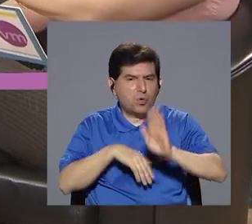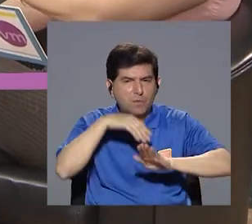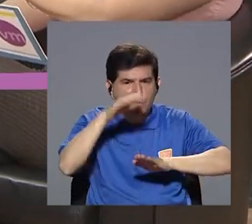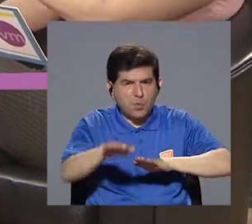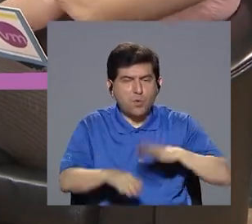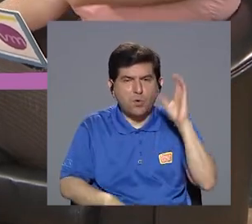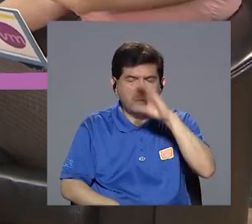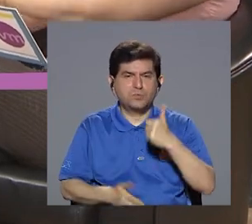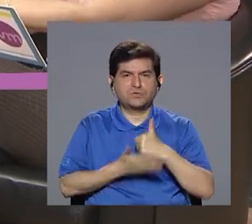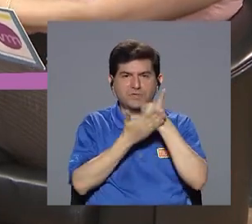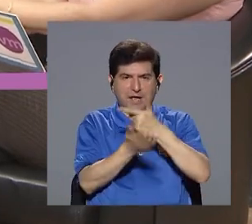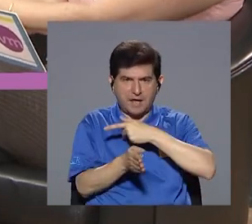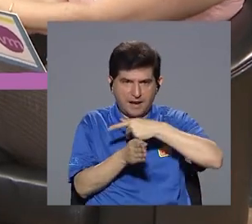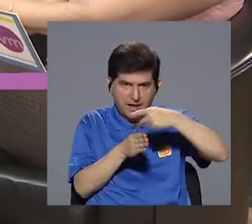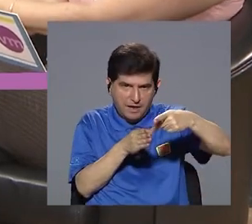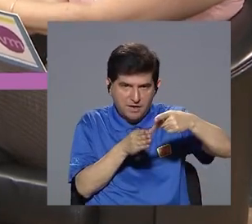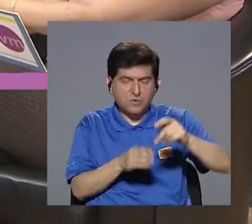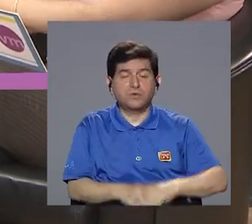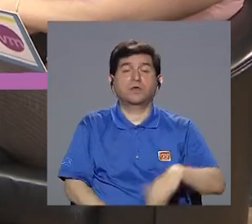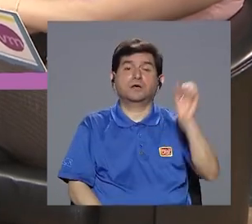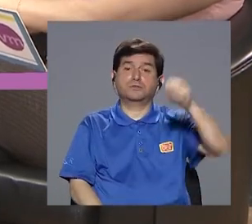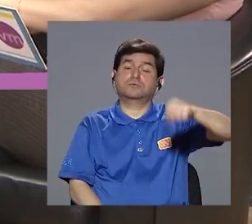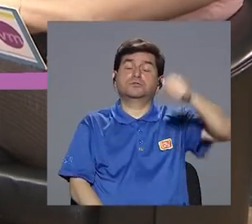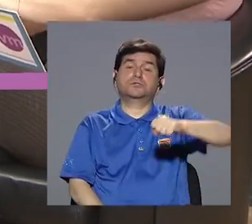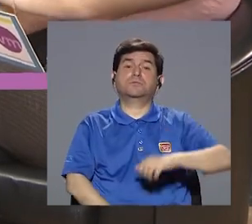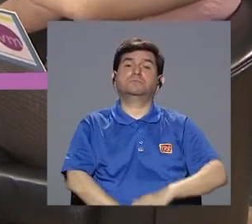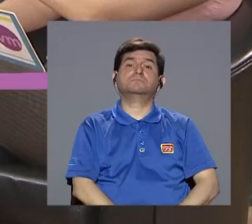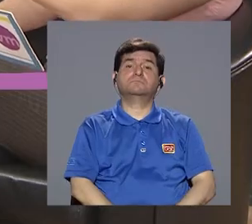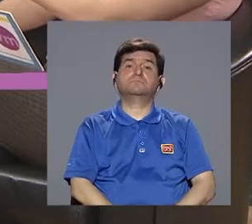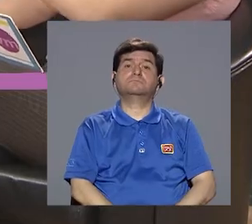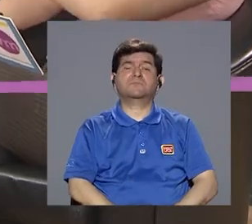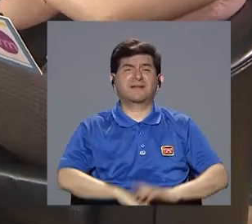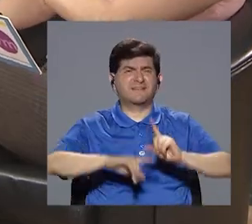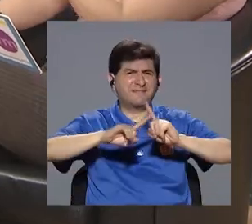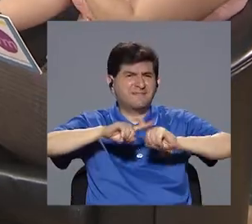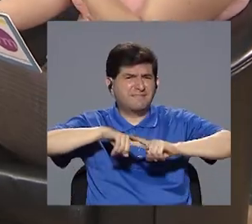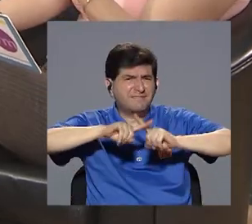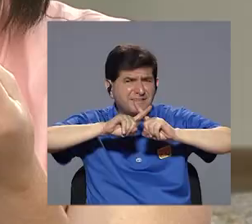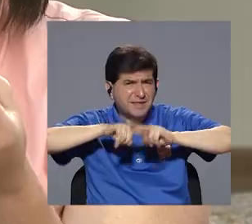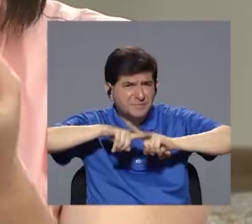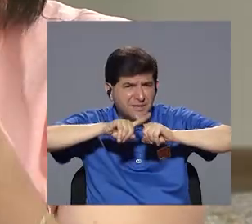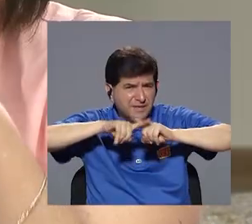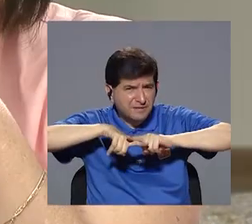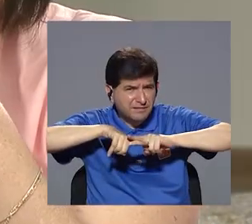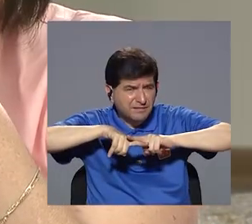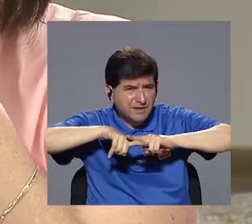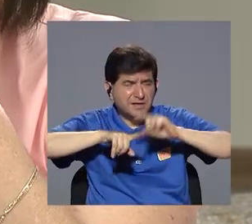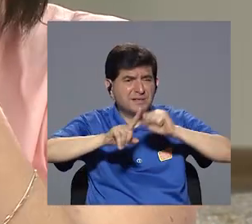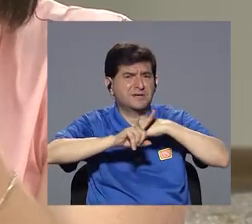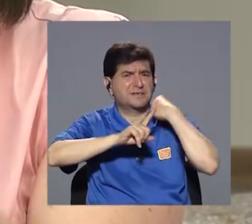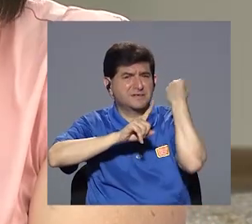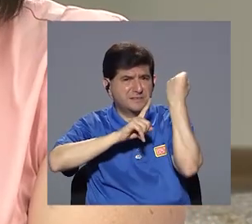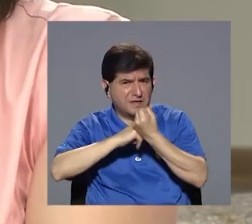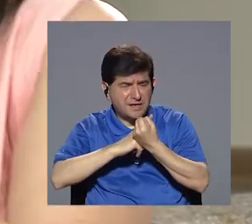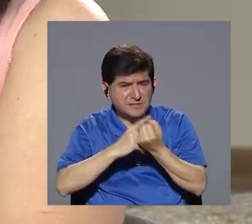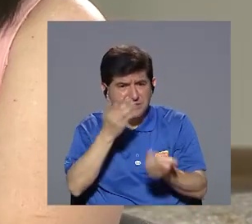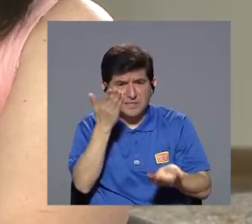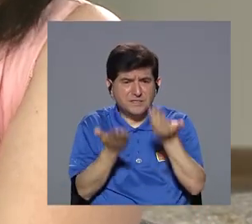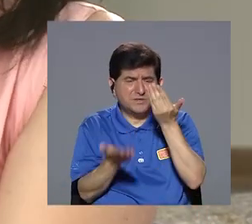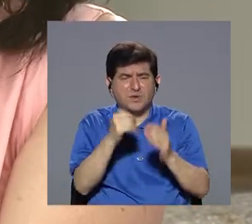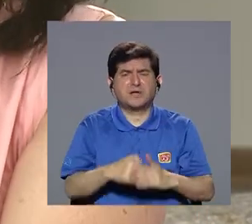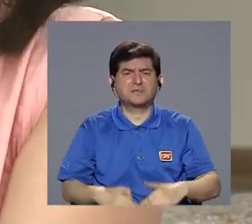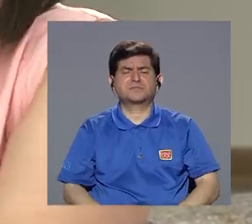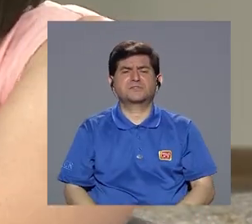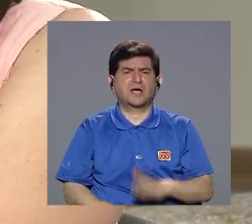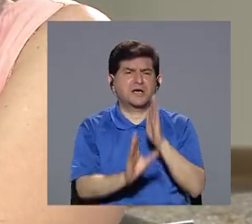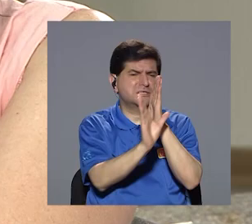paso podría ser buscar ayuda profesional y dependiendo de la situación, incluso sería a